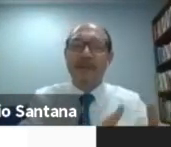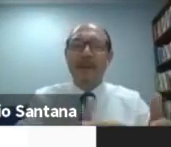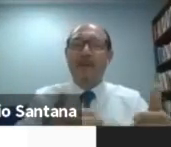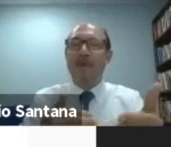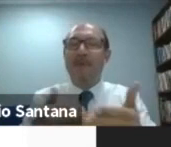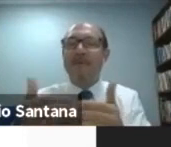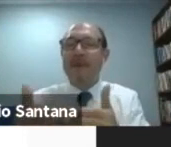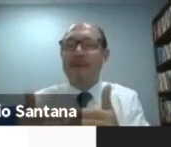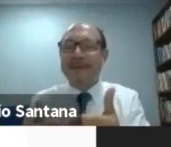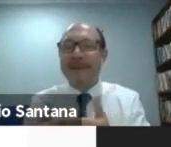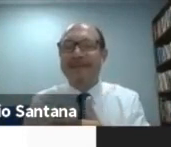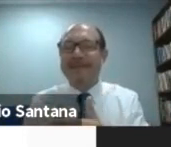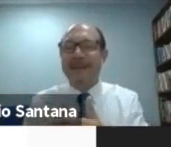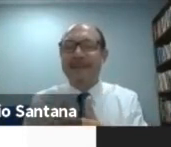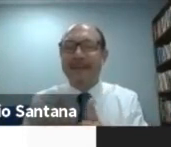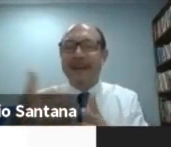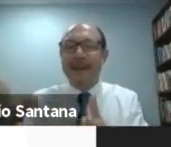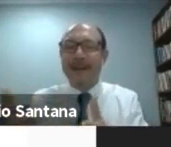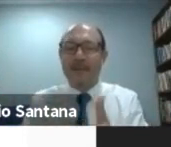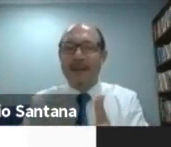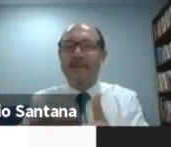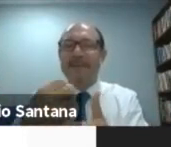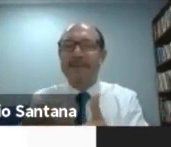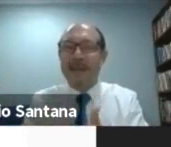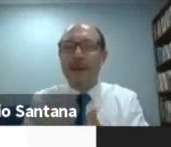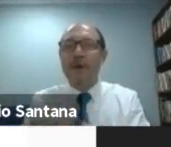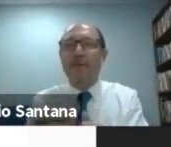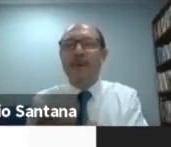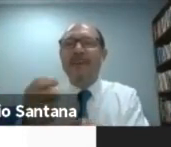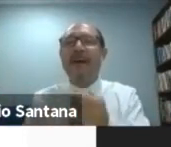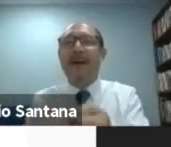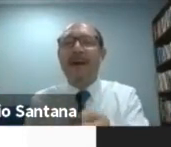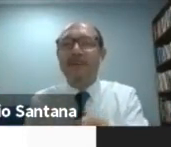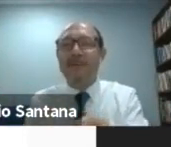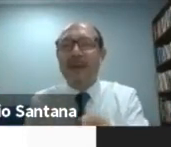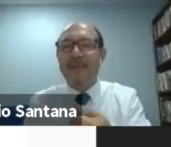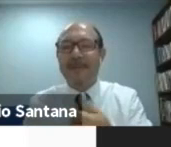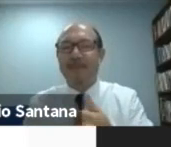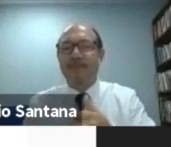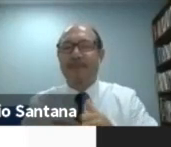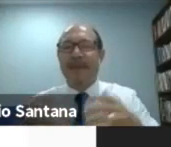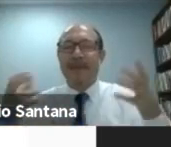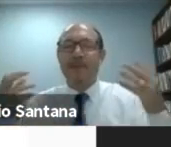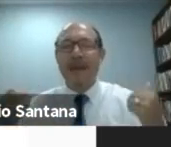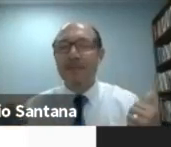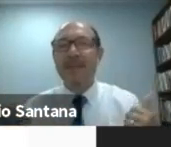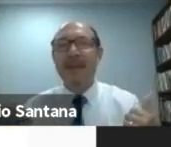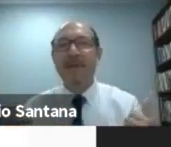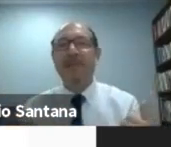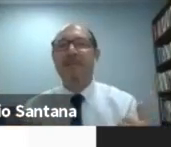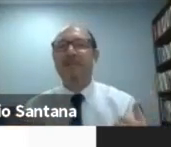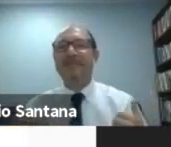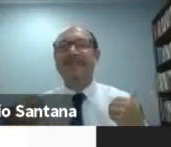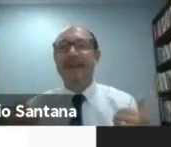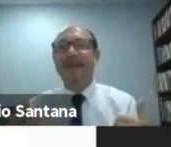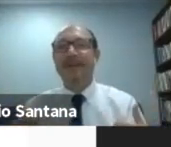ocasiones, cuando las personas no están necesariamente cara a cara o de manera presencial o permiten apagar sus cámaras para escuchar a un